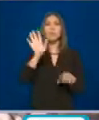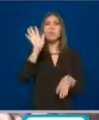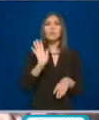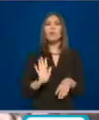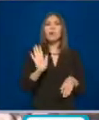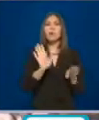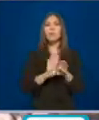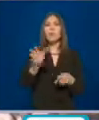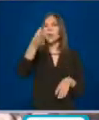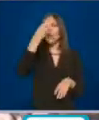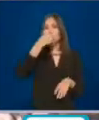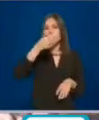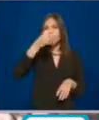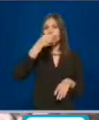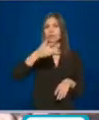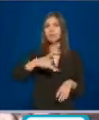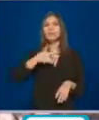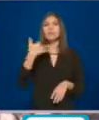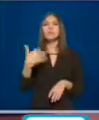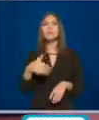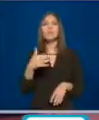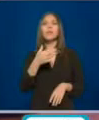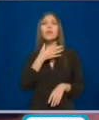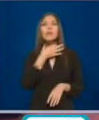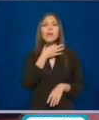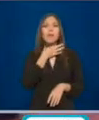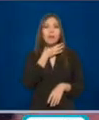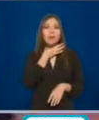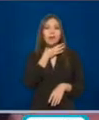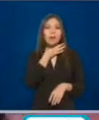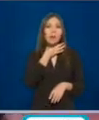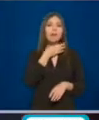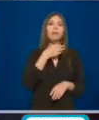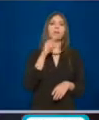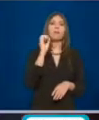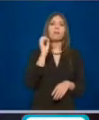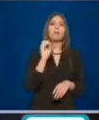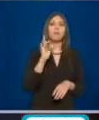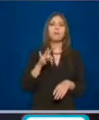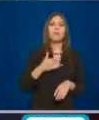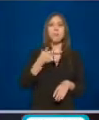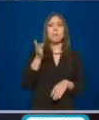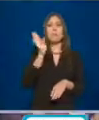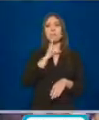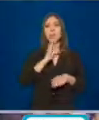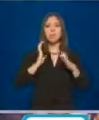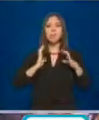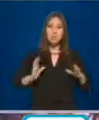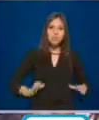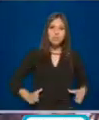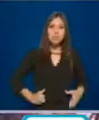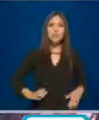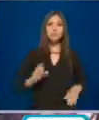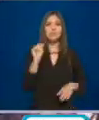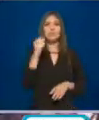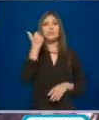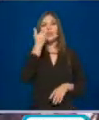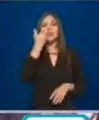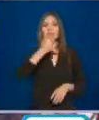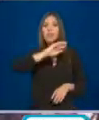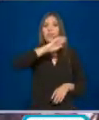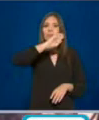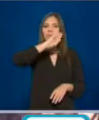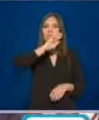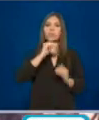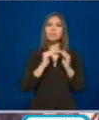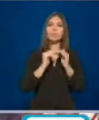gripal. Con dolor de garganta, malestar general, un poquito de fiebre, temperaturas hasta de